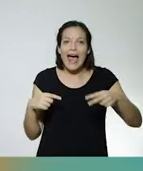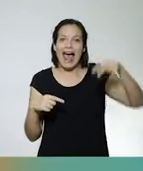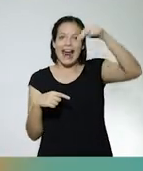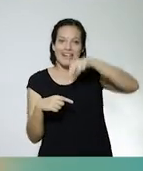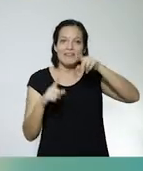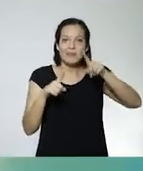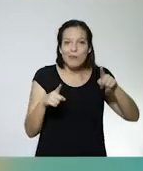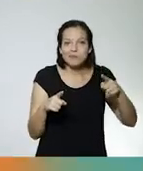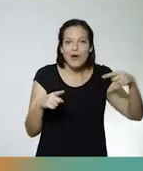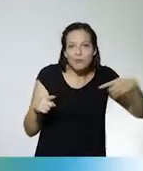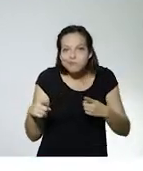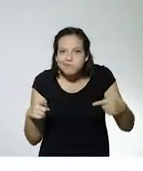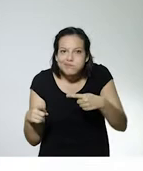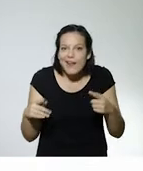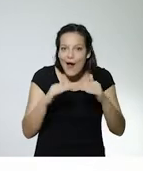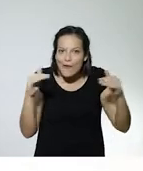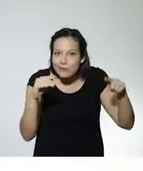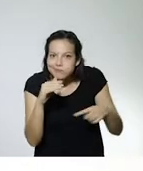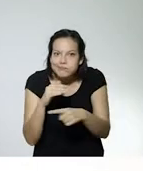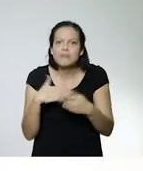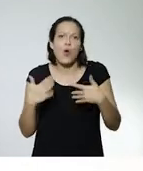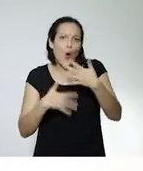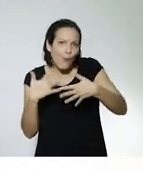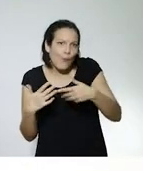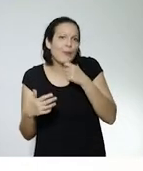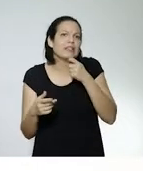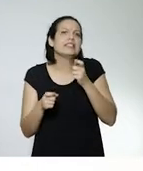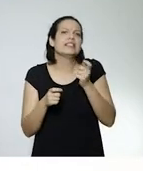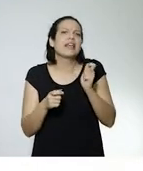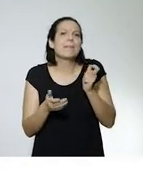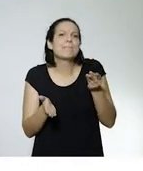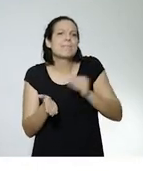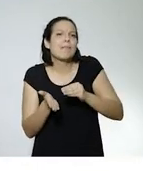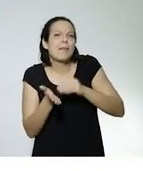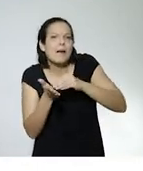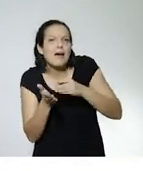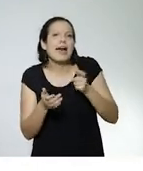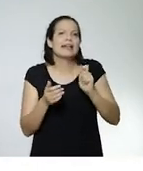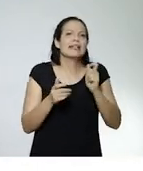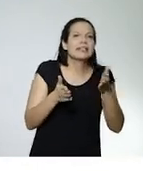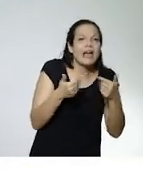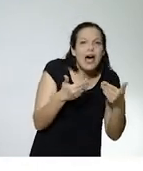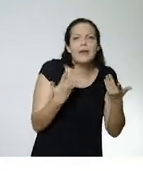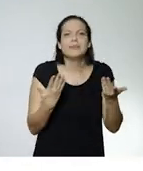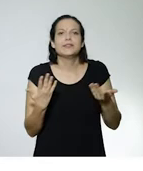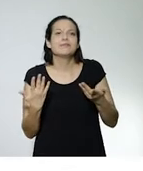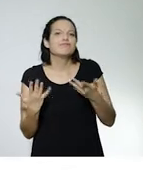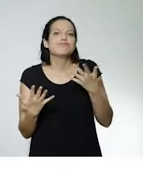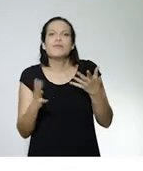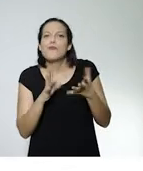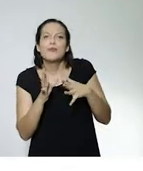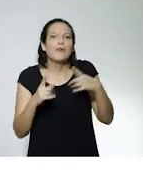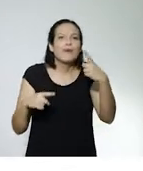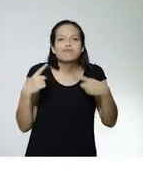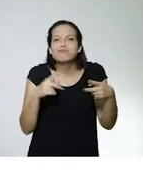Se presta para el juego, como por ejemplo quién pasa mayor cantidad de veces, quién pasa más rápido, o buscando diversas